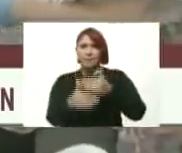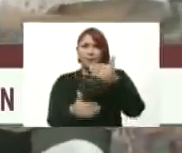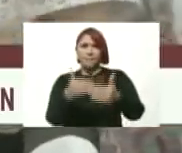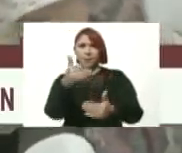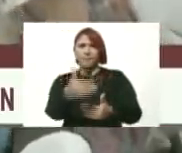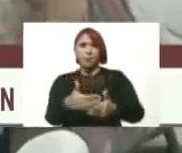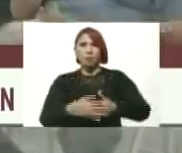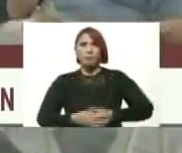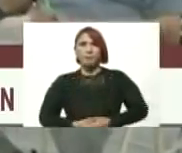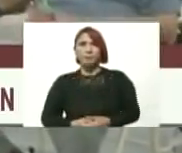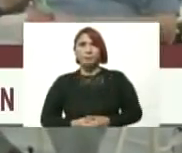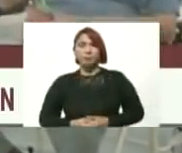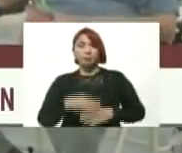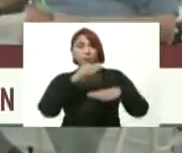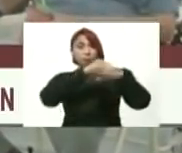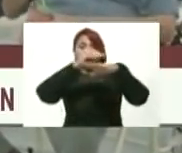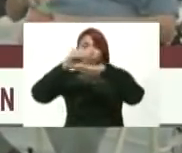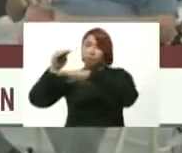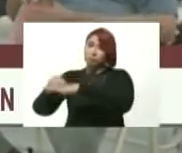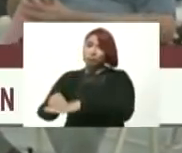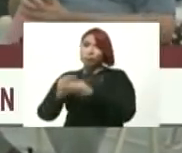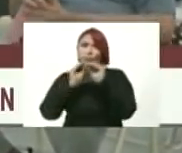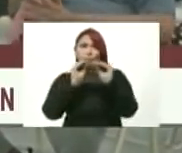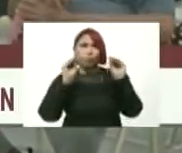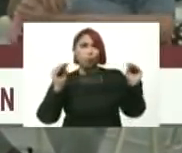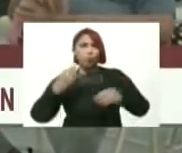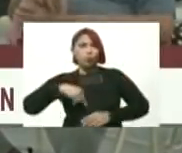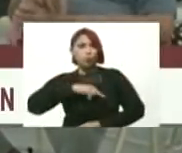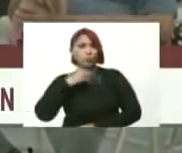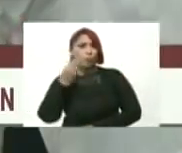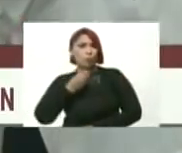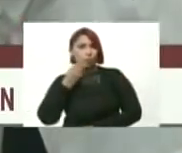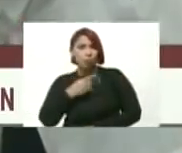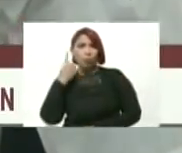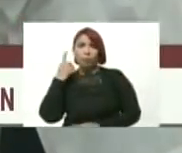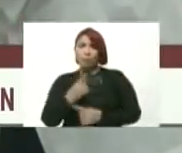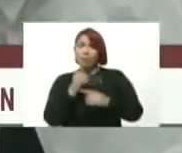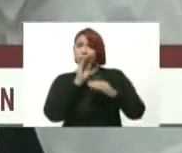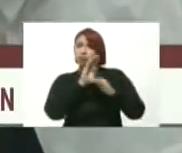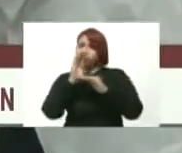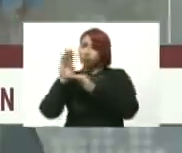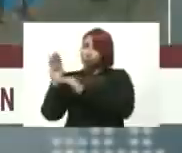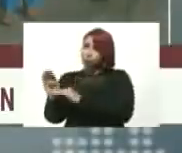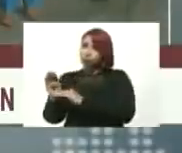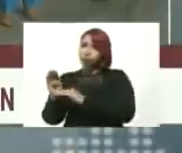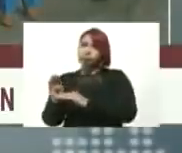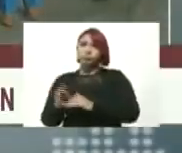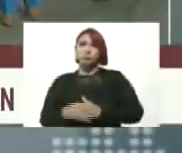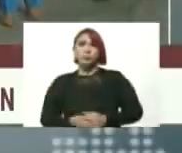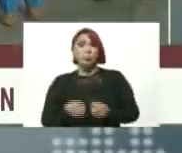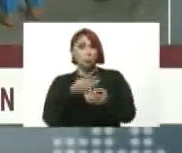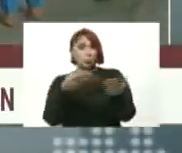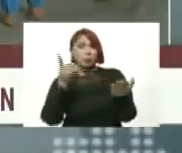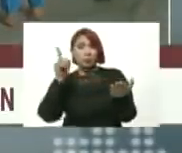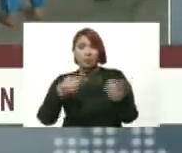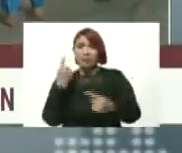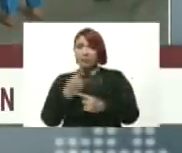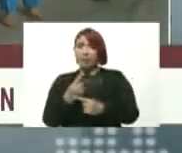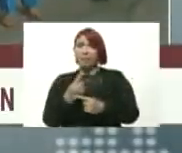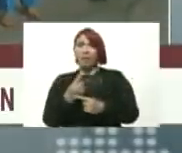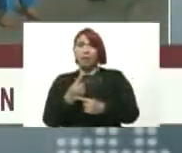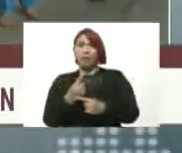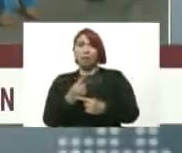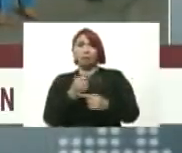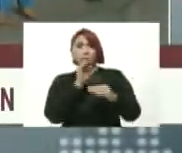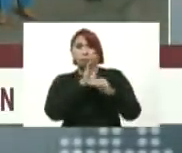insistir en el llamado a los jóvenes a nuestra juventud bueno vamos a cuidarnos vamos a cuidarnos porque ustedes también tienen que cuidar a